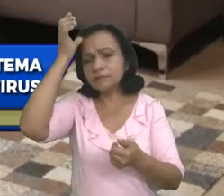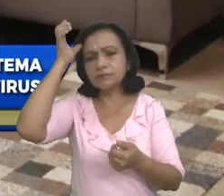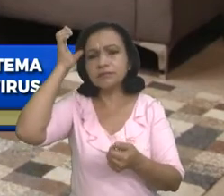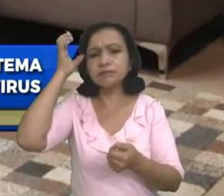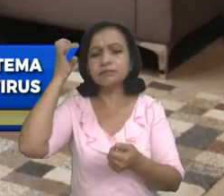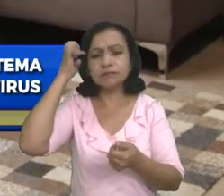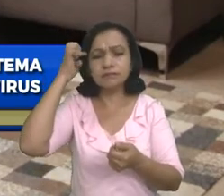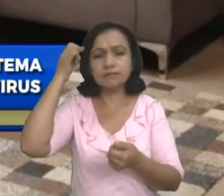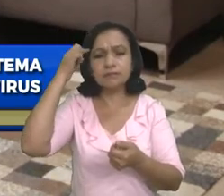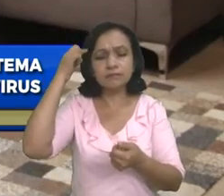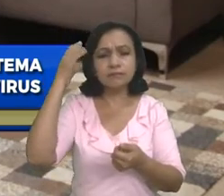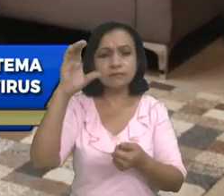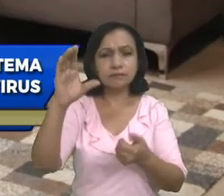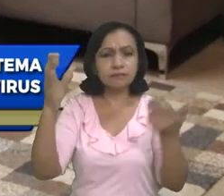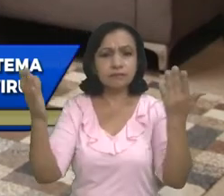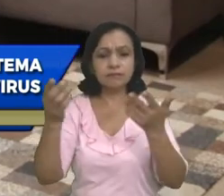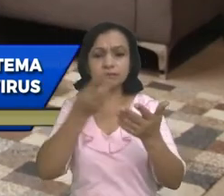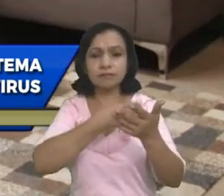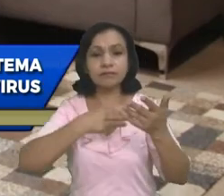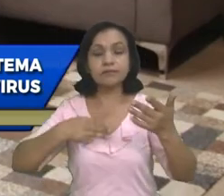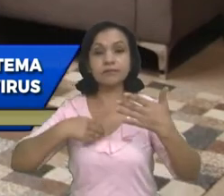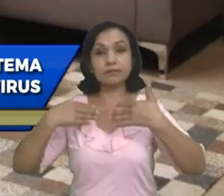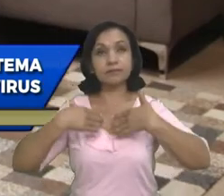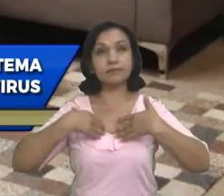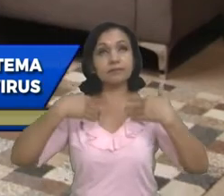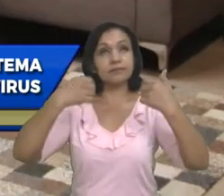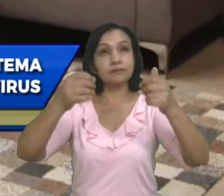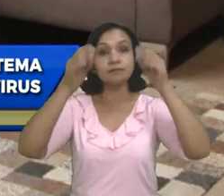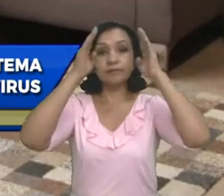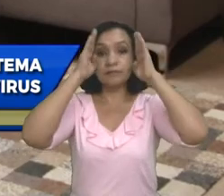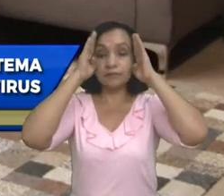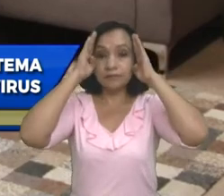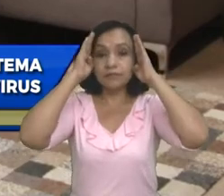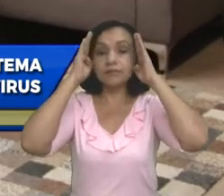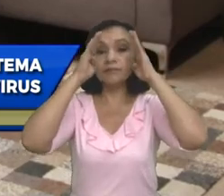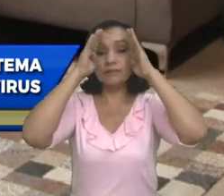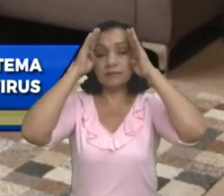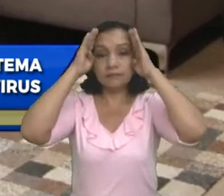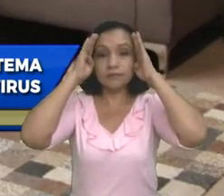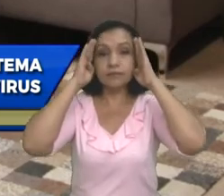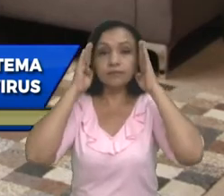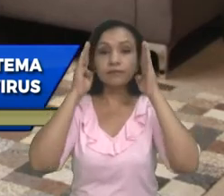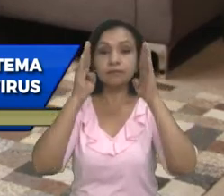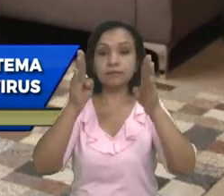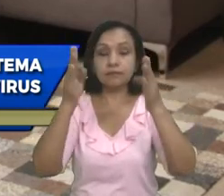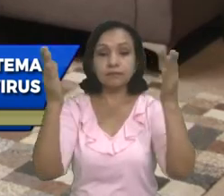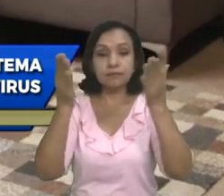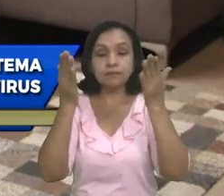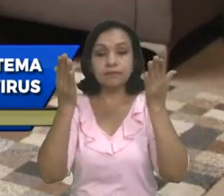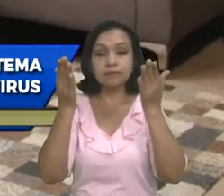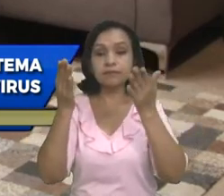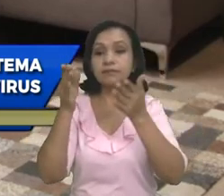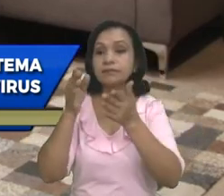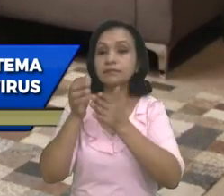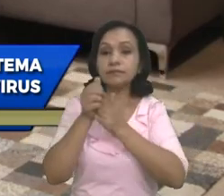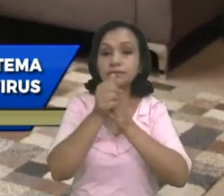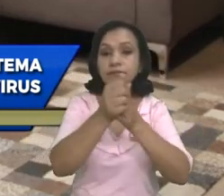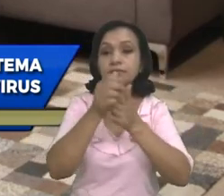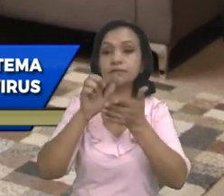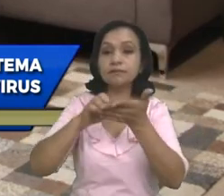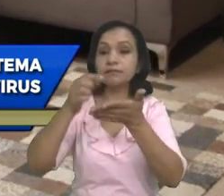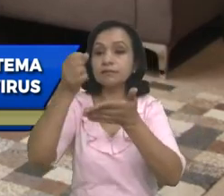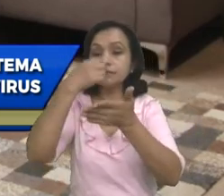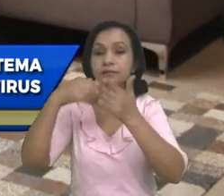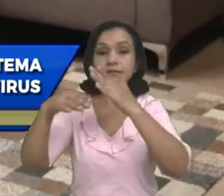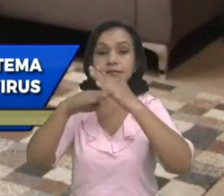de parte el ministerio de salud en torno a los métodos de atención y rutas de tratamiento pero quisiera que compartiera con